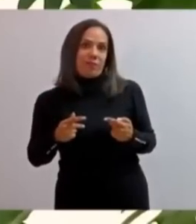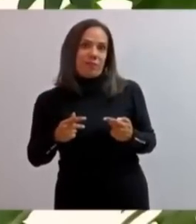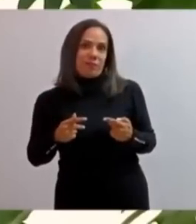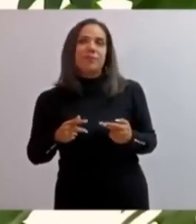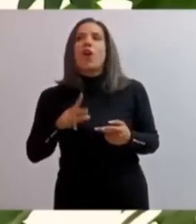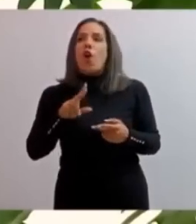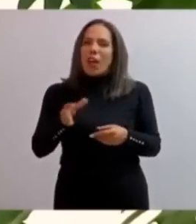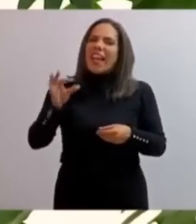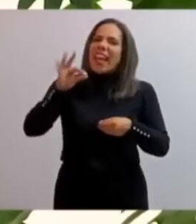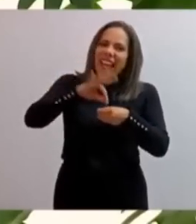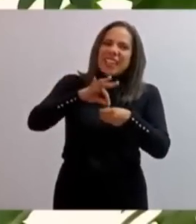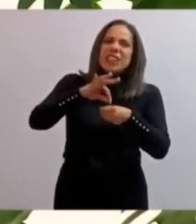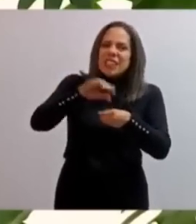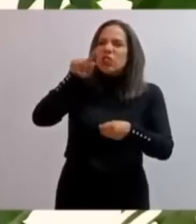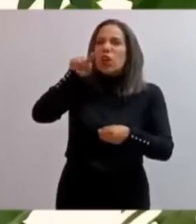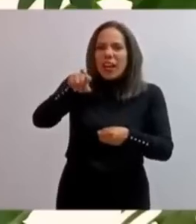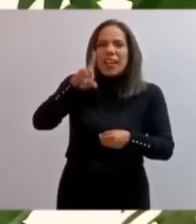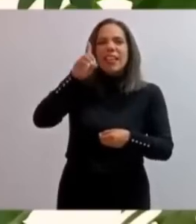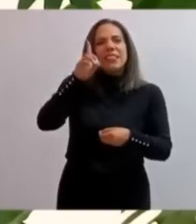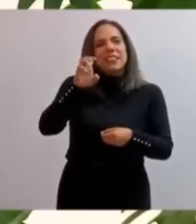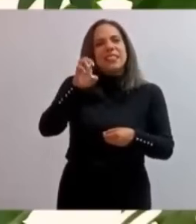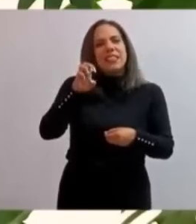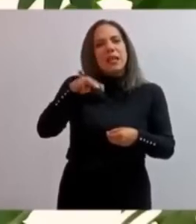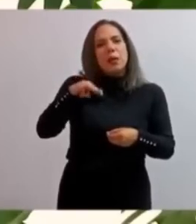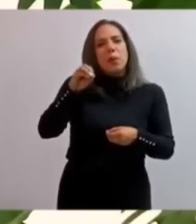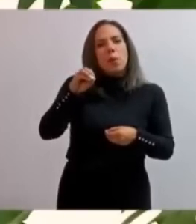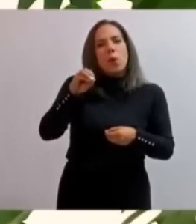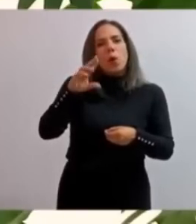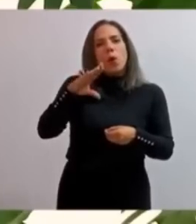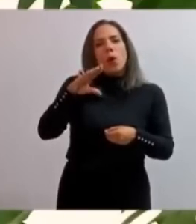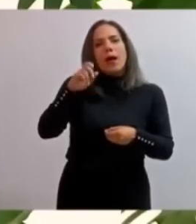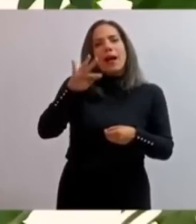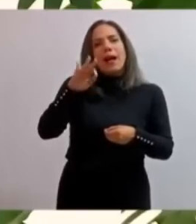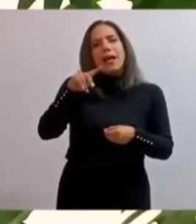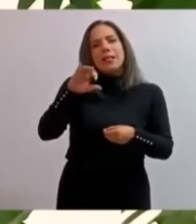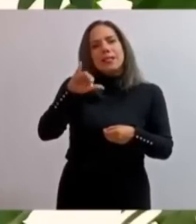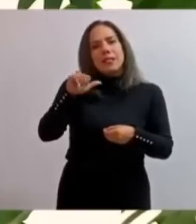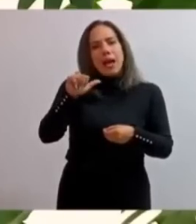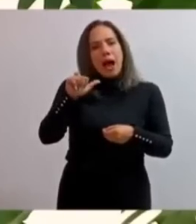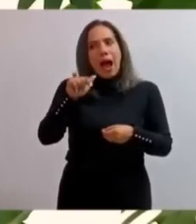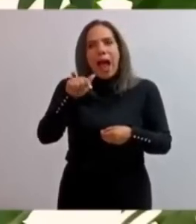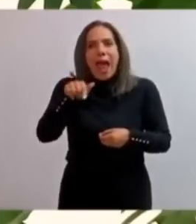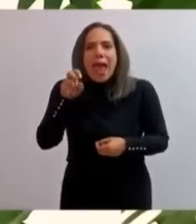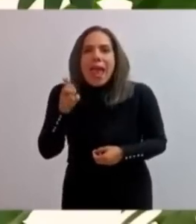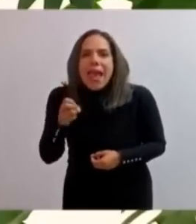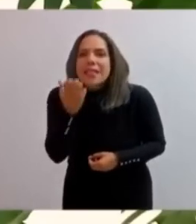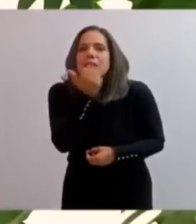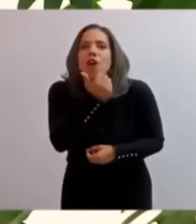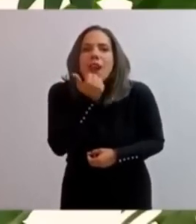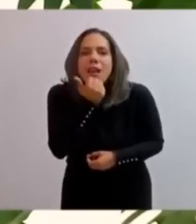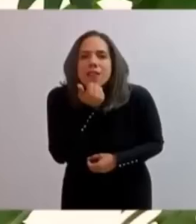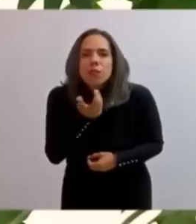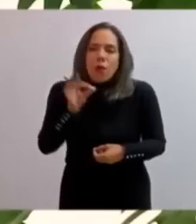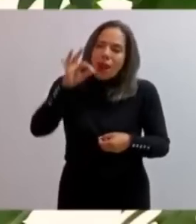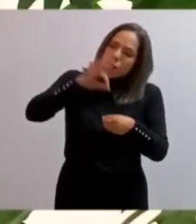principio democrático que incluso John Dewey estableció cuando dijo, la escuela tiene que ser